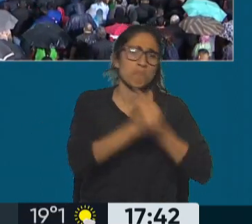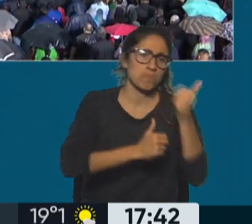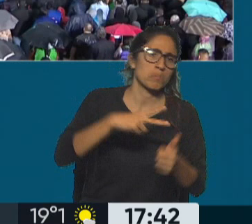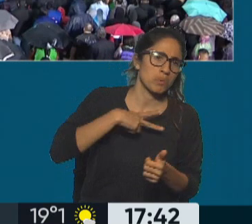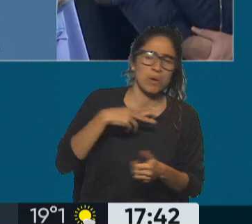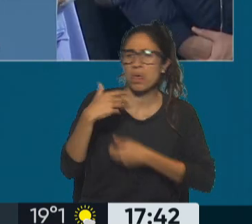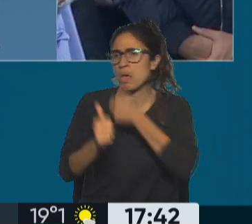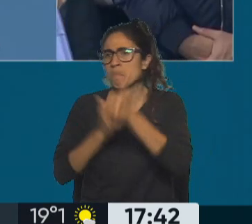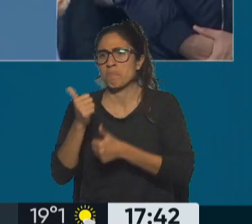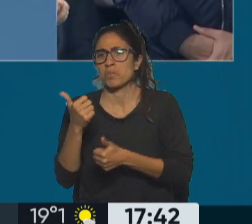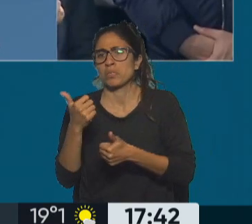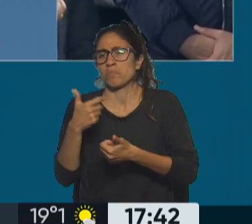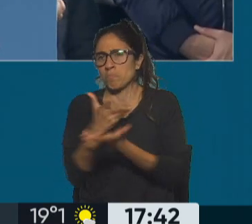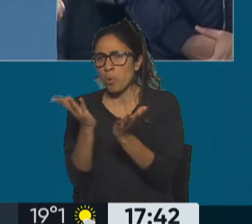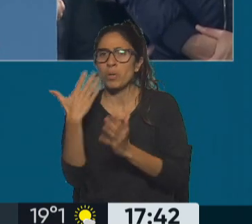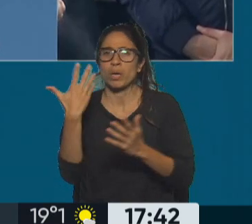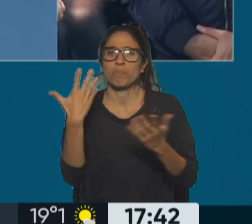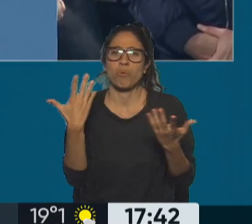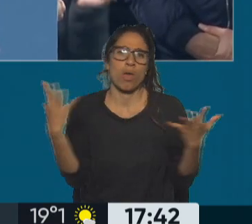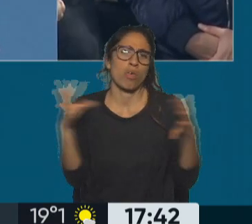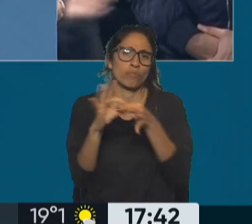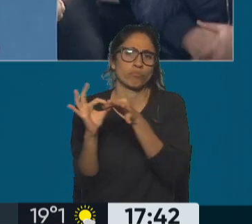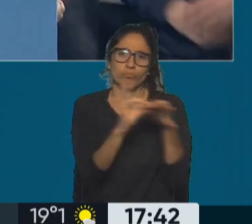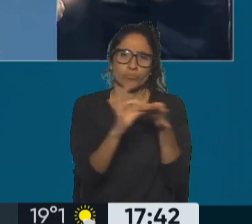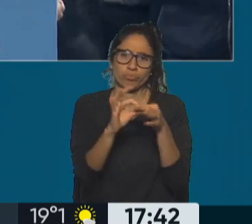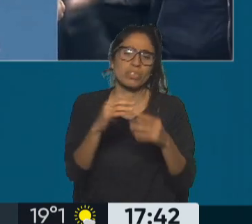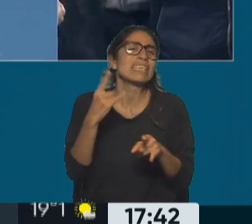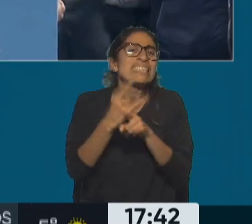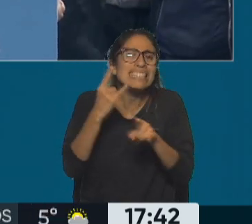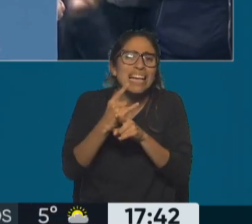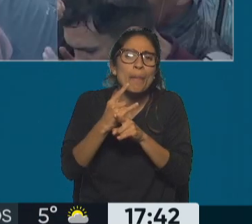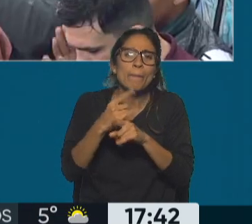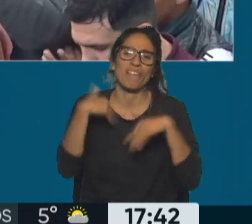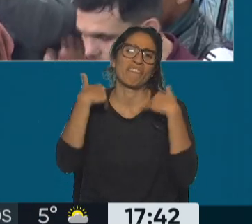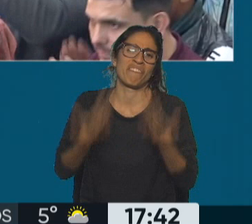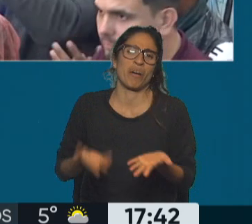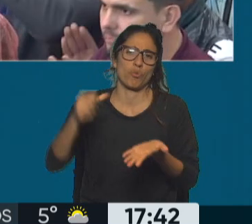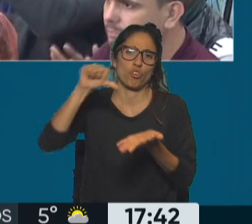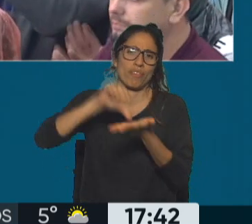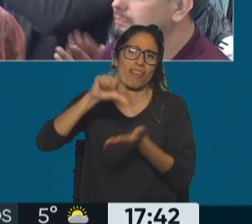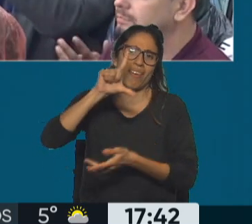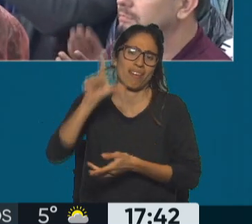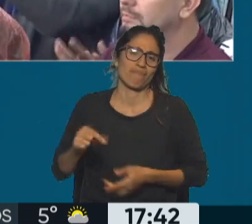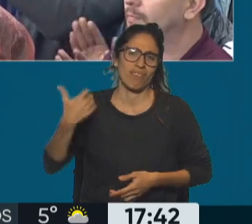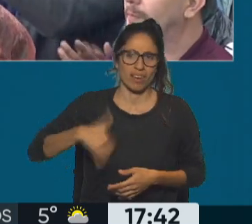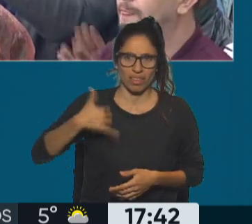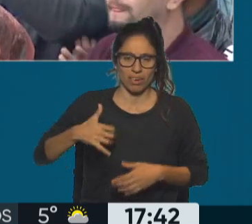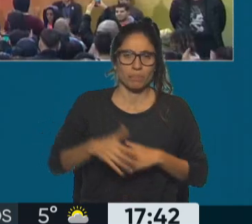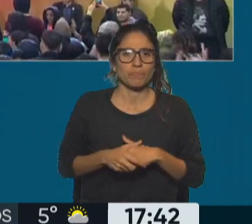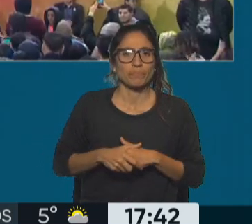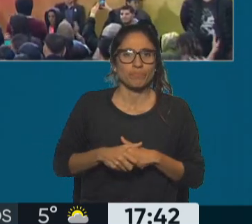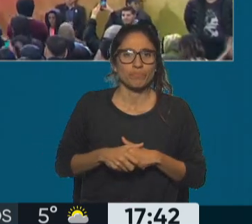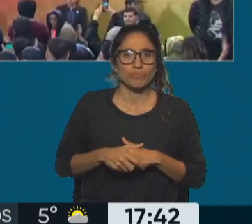el que regula y enmarca esto para que sea para el beneficio del conjunto. En esto de quién juega y quién deja de jugar, la